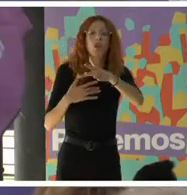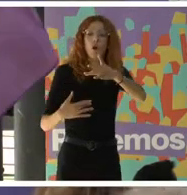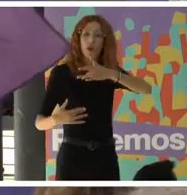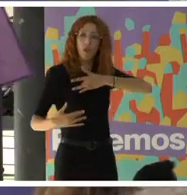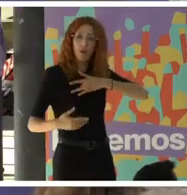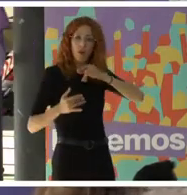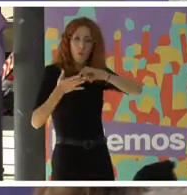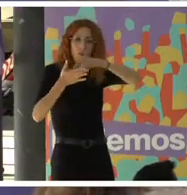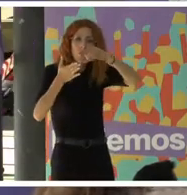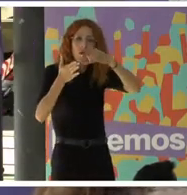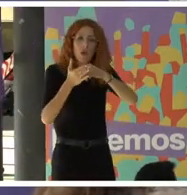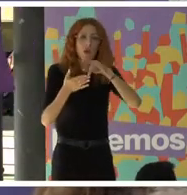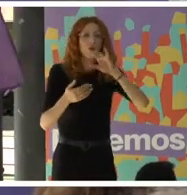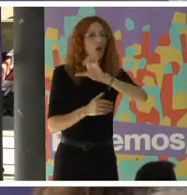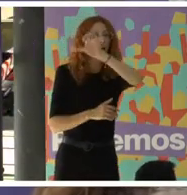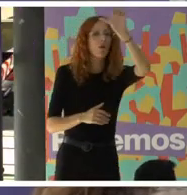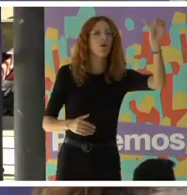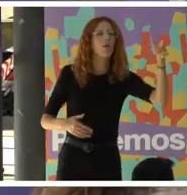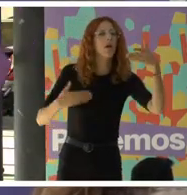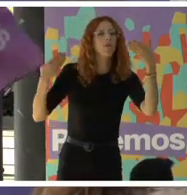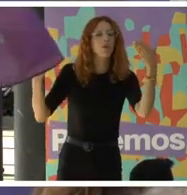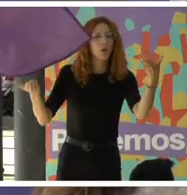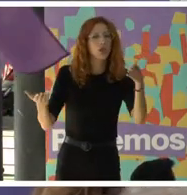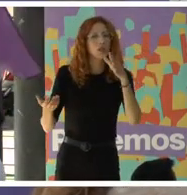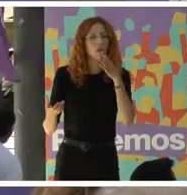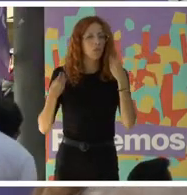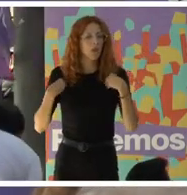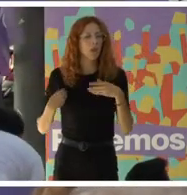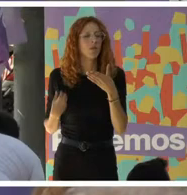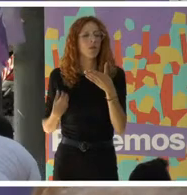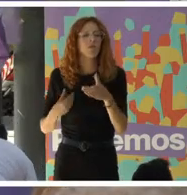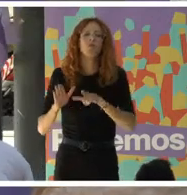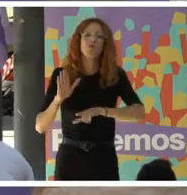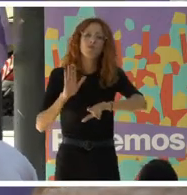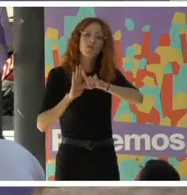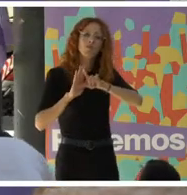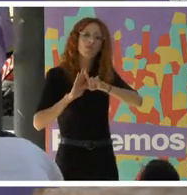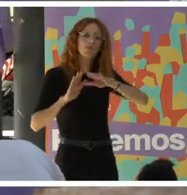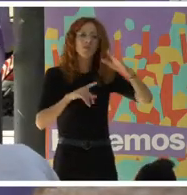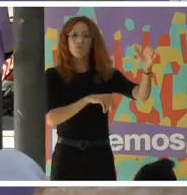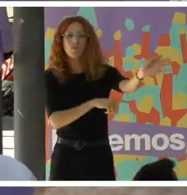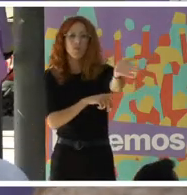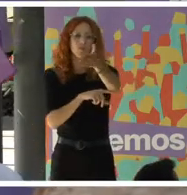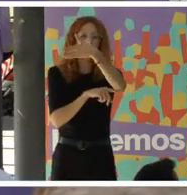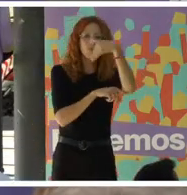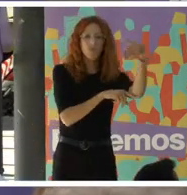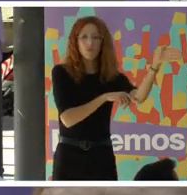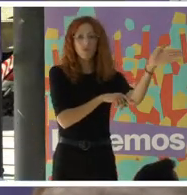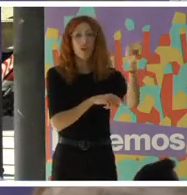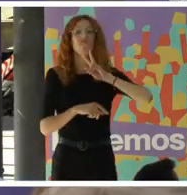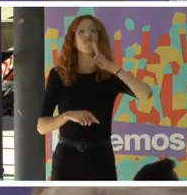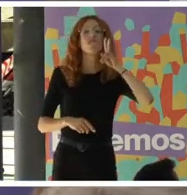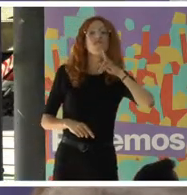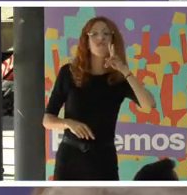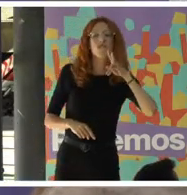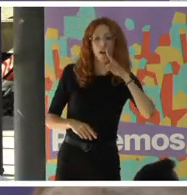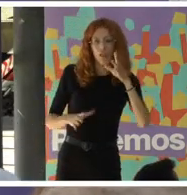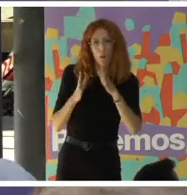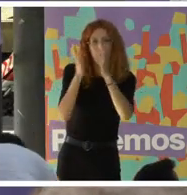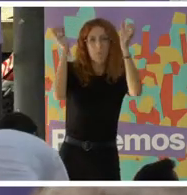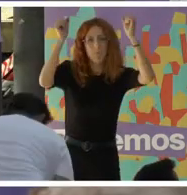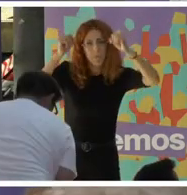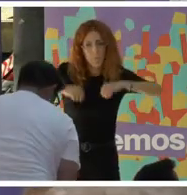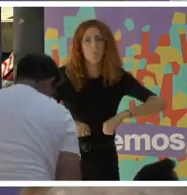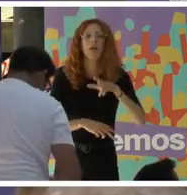europeo. Y precisamente esta presidenta que empezó la legislatura ondeando la bandera verde, la bandera del Pacto